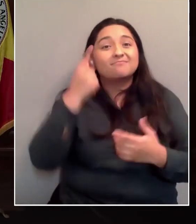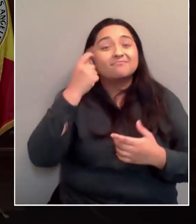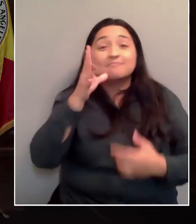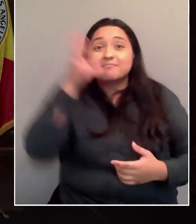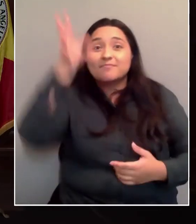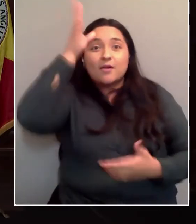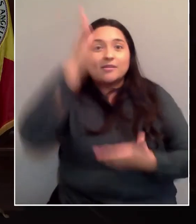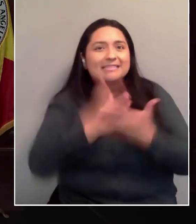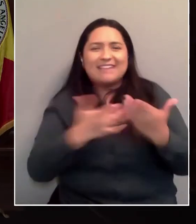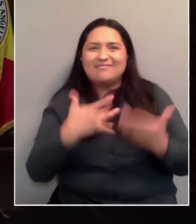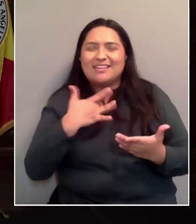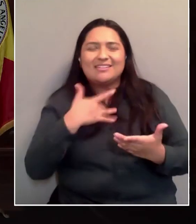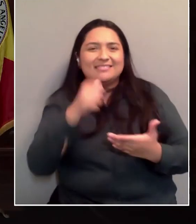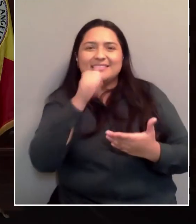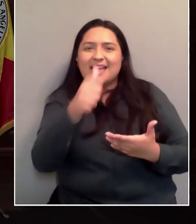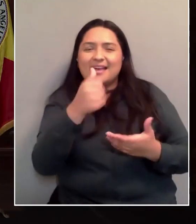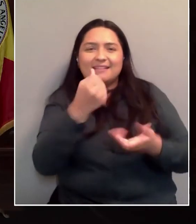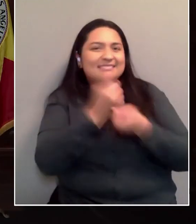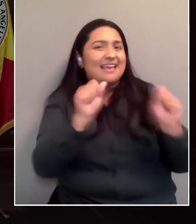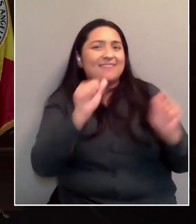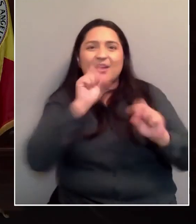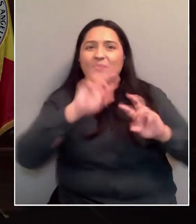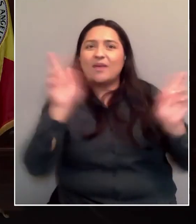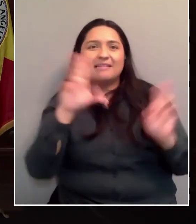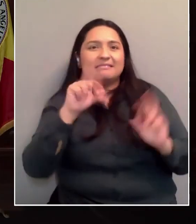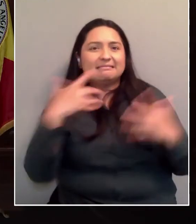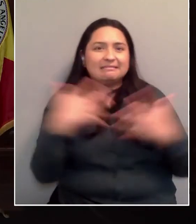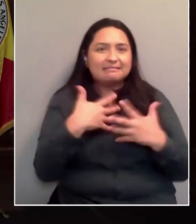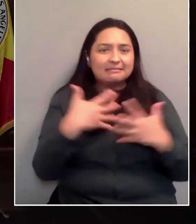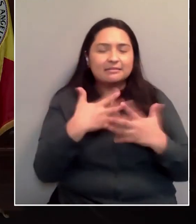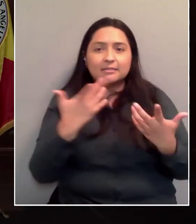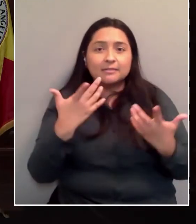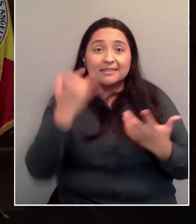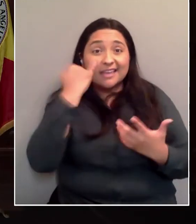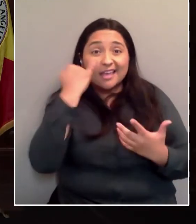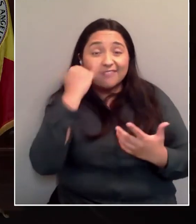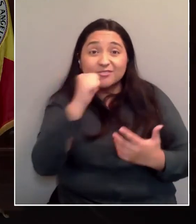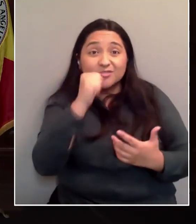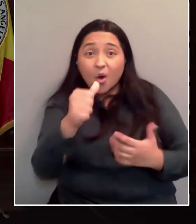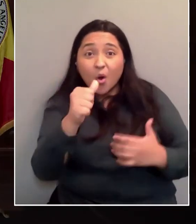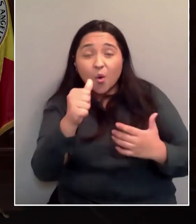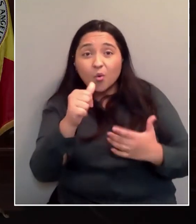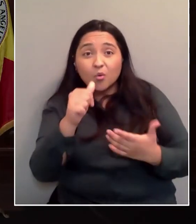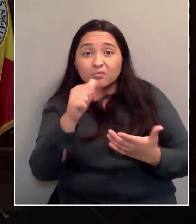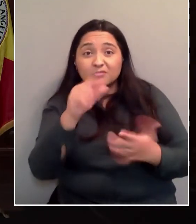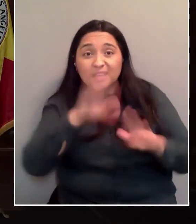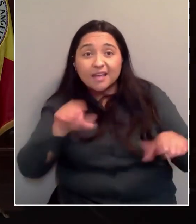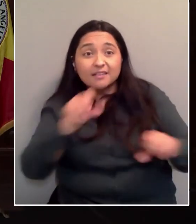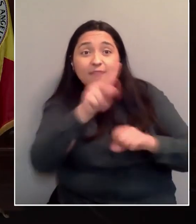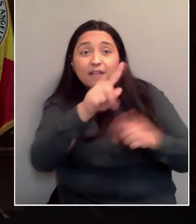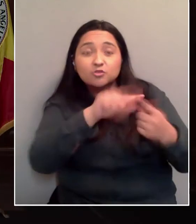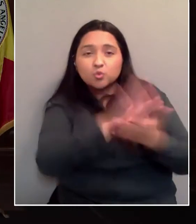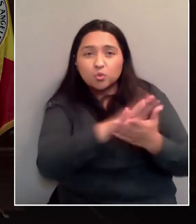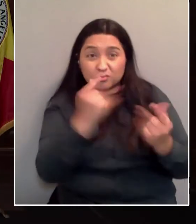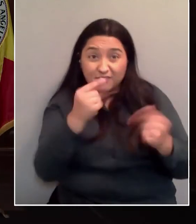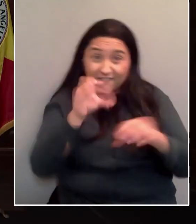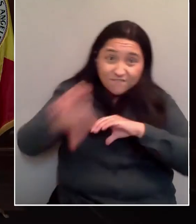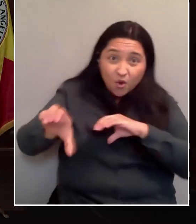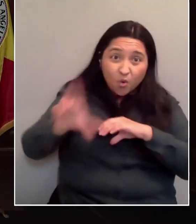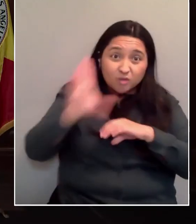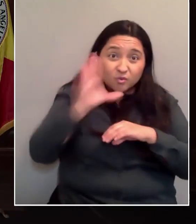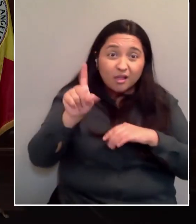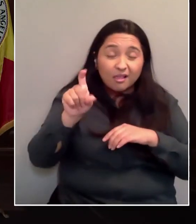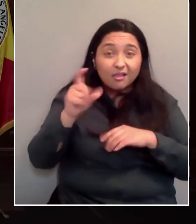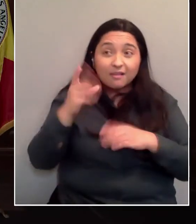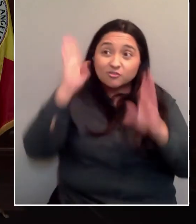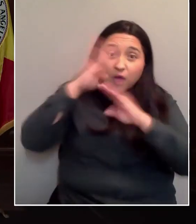listos para ello, tienen miedo. ¿Y qué va a pasar en el pasado si los padres no mandaban a los niños a la escuela? Se metían en problemas. ¿Ahora qué